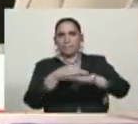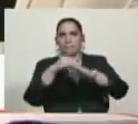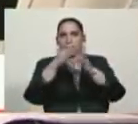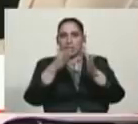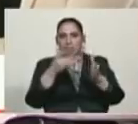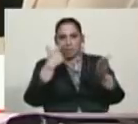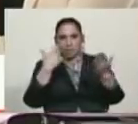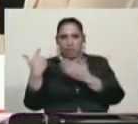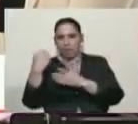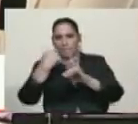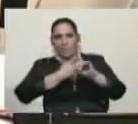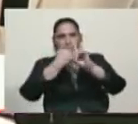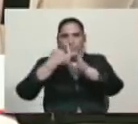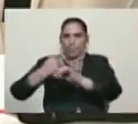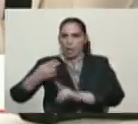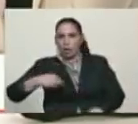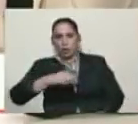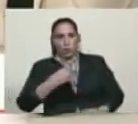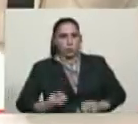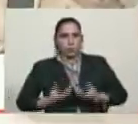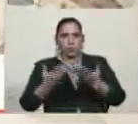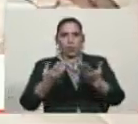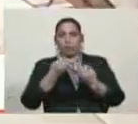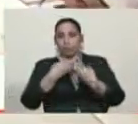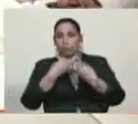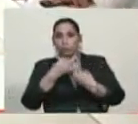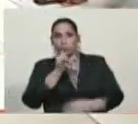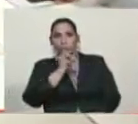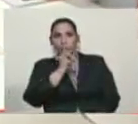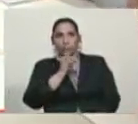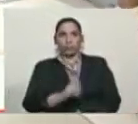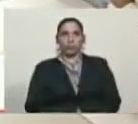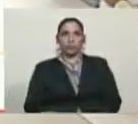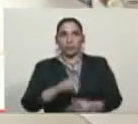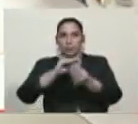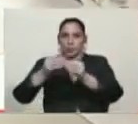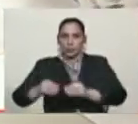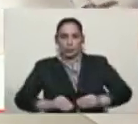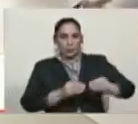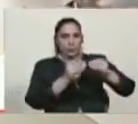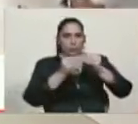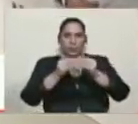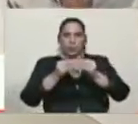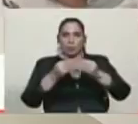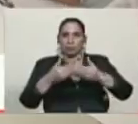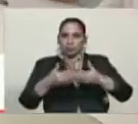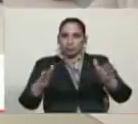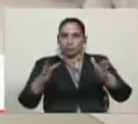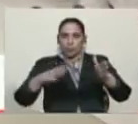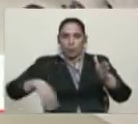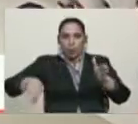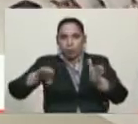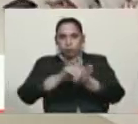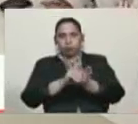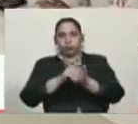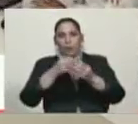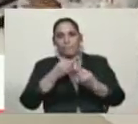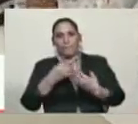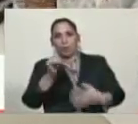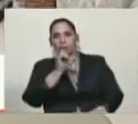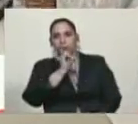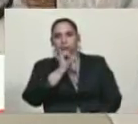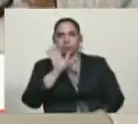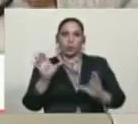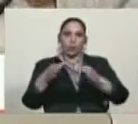en esta batalla que estamos dando buenas noticias hoy de rehabilitación reinauguración reactivación buenas noticias del